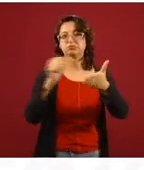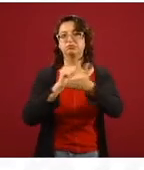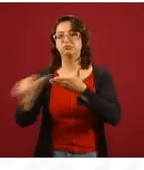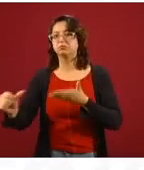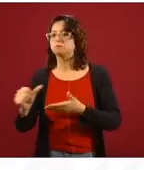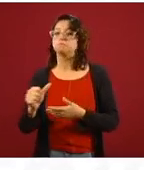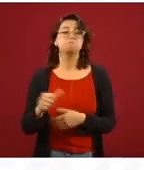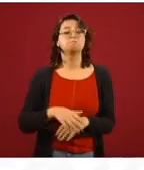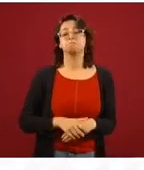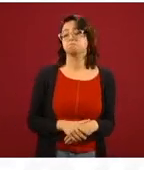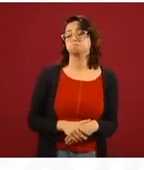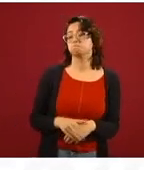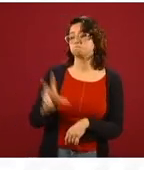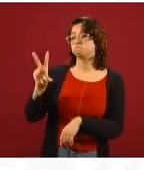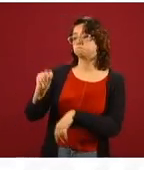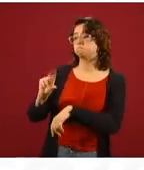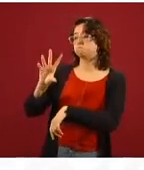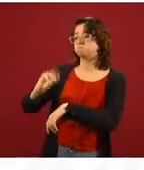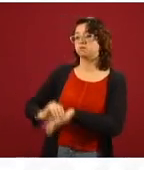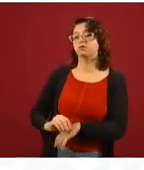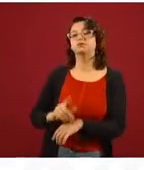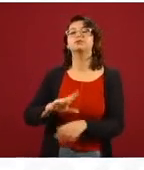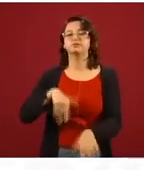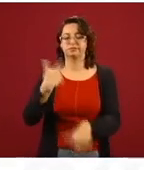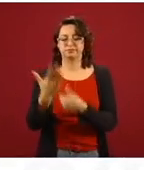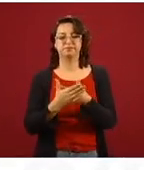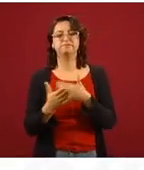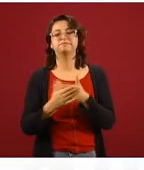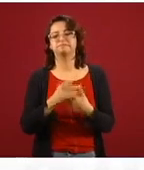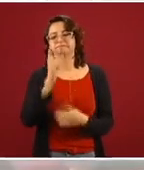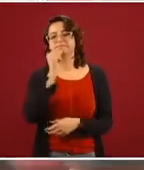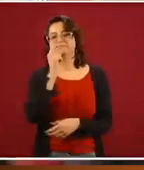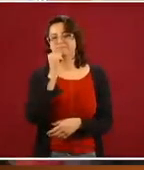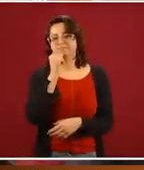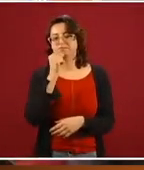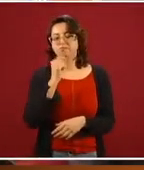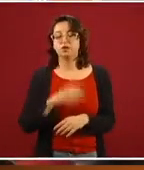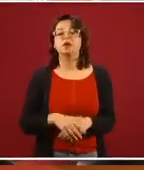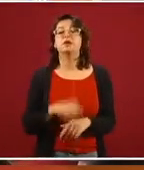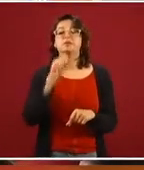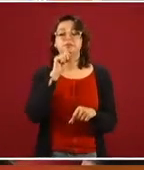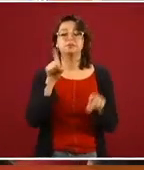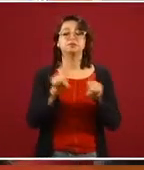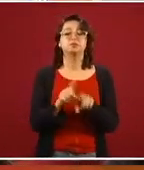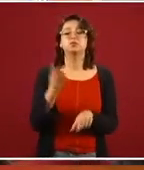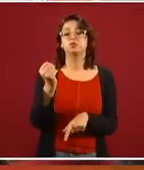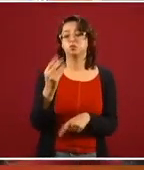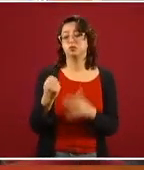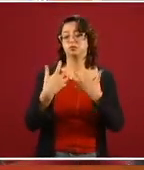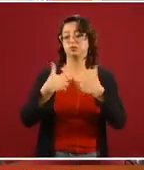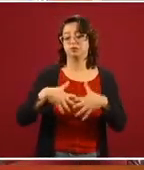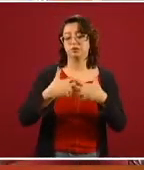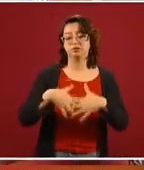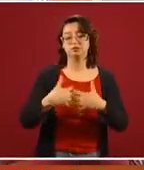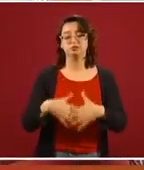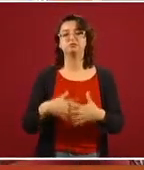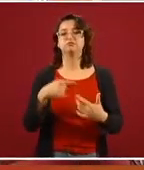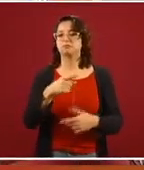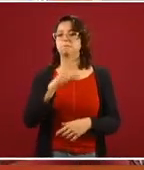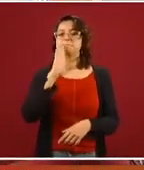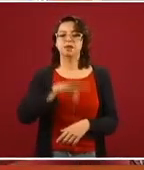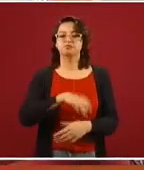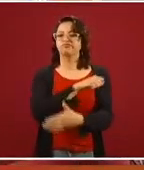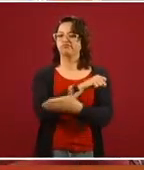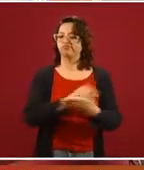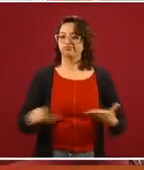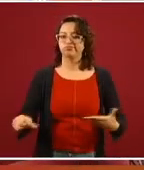a regresar con fuerza pública. 9 bombas mangueras inmovilizadas por no dar litros del litro. Las dos gasolineras que no se